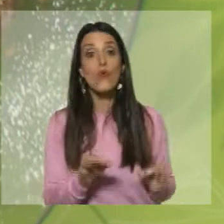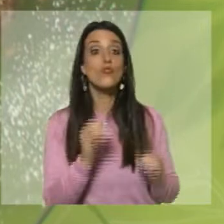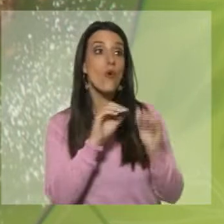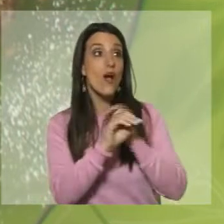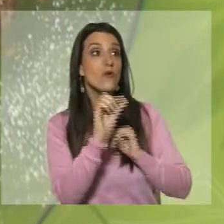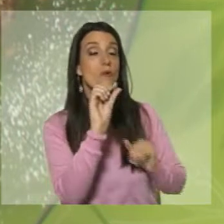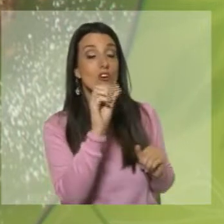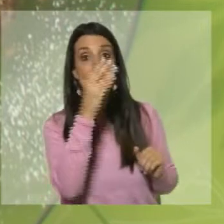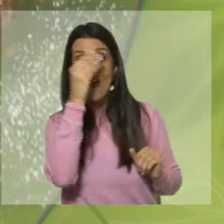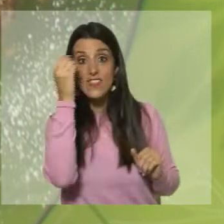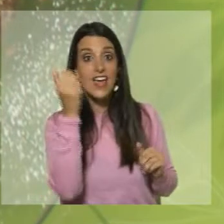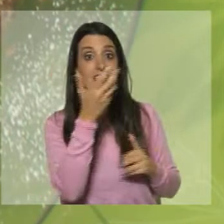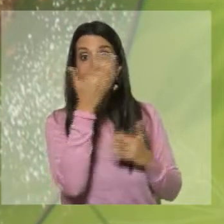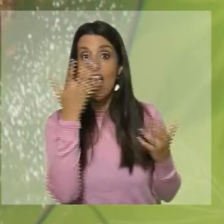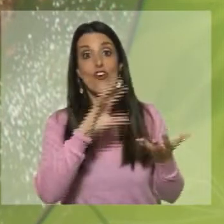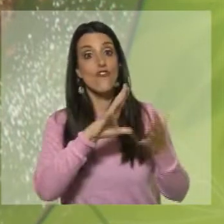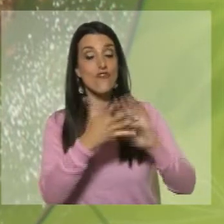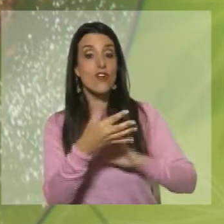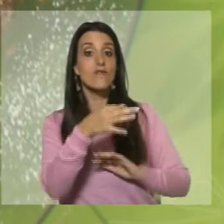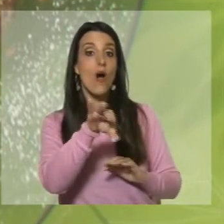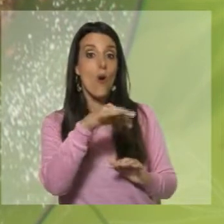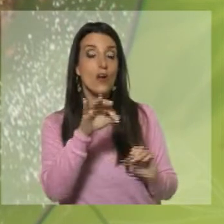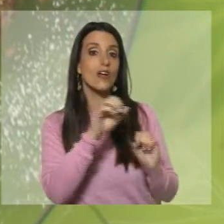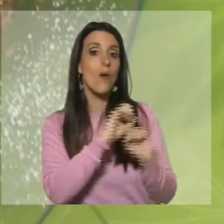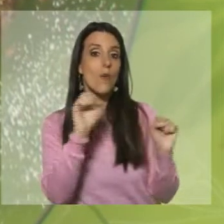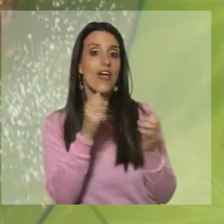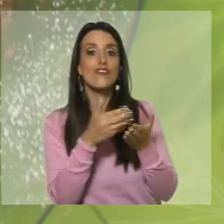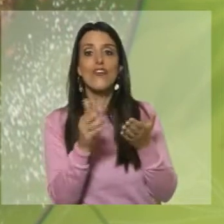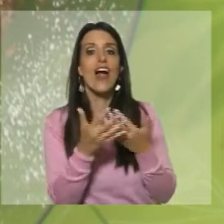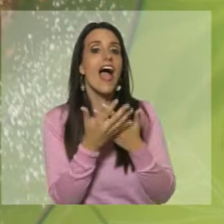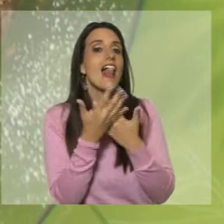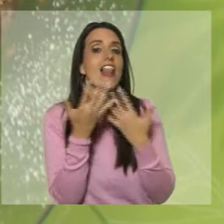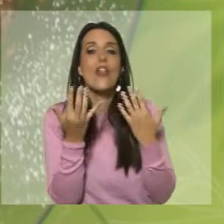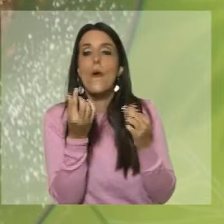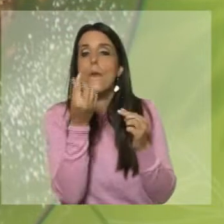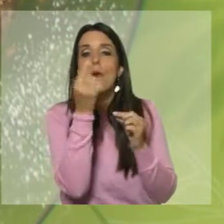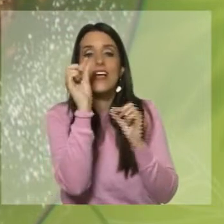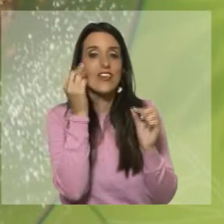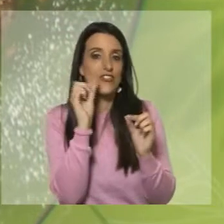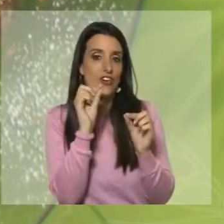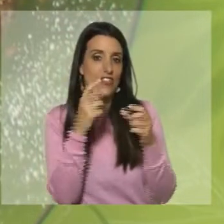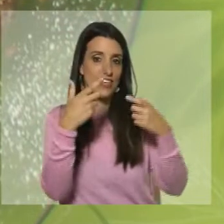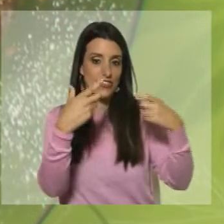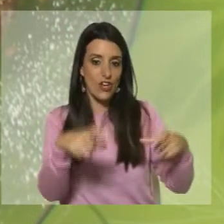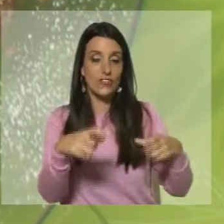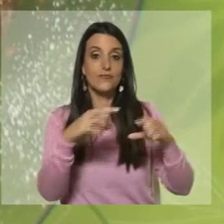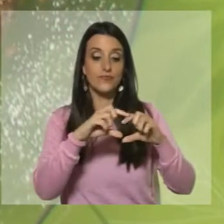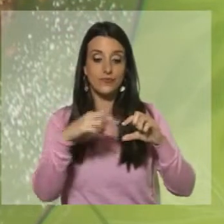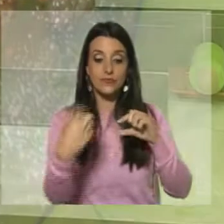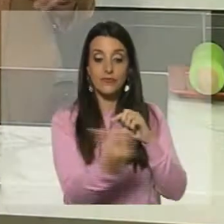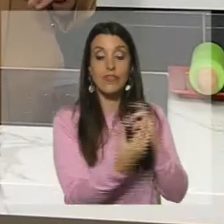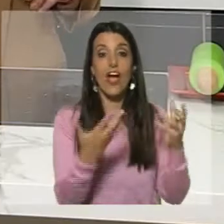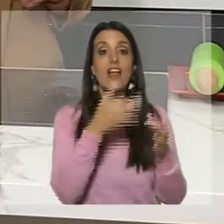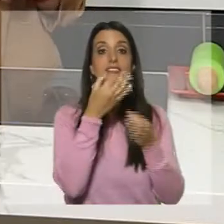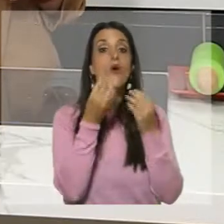y lo olvidaste. Ahí está. Es la manera, la única manera de que pueda sobrar algún pedacito de esta torta, que esta rosca, que ahora les vamos a